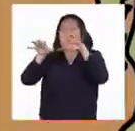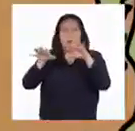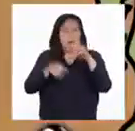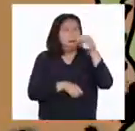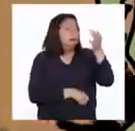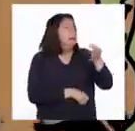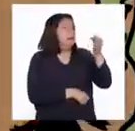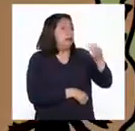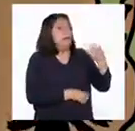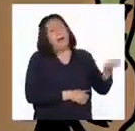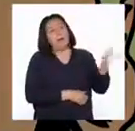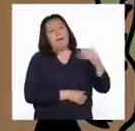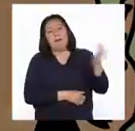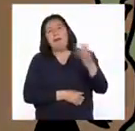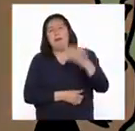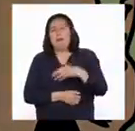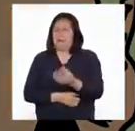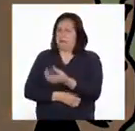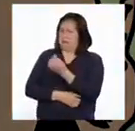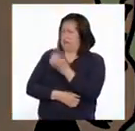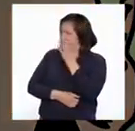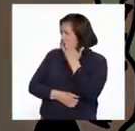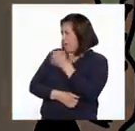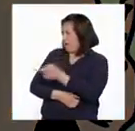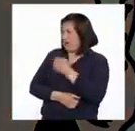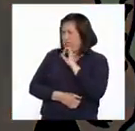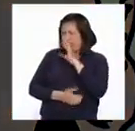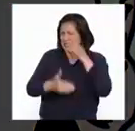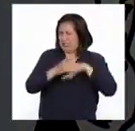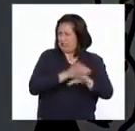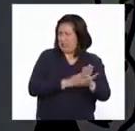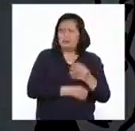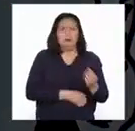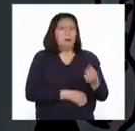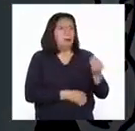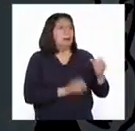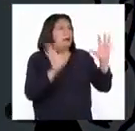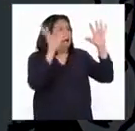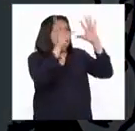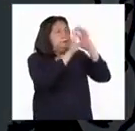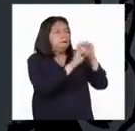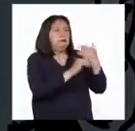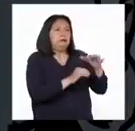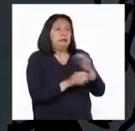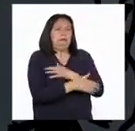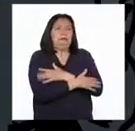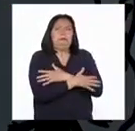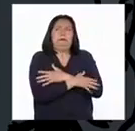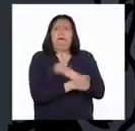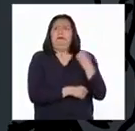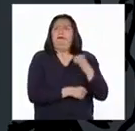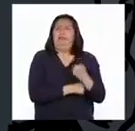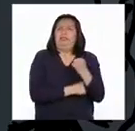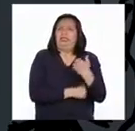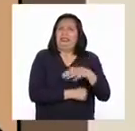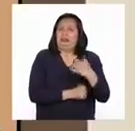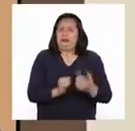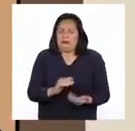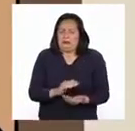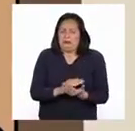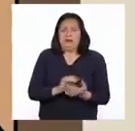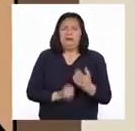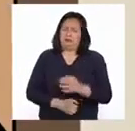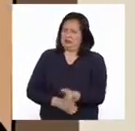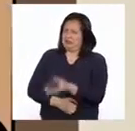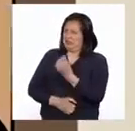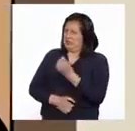Es verdad. Vamos. ¿Por qué tu mamá dice que pasemos? Porque se hace de noche y hace más frío, sobre todo al amanecer.